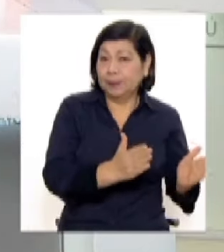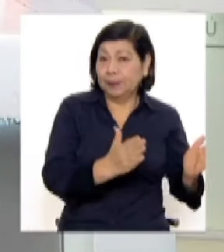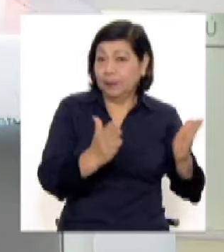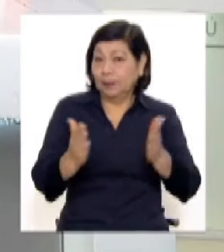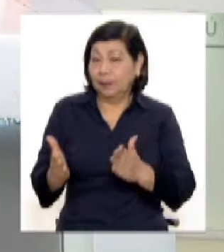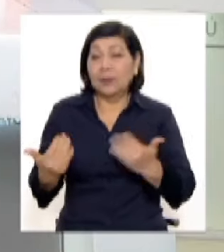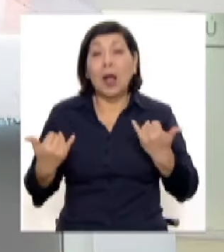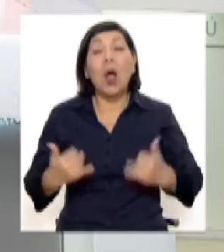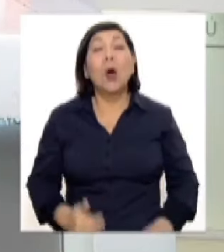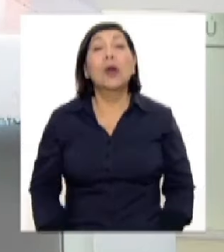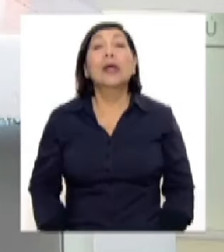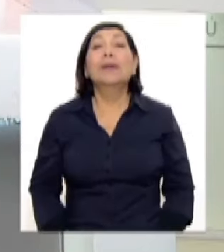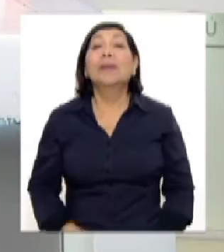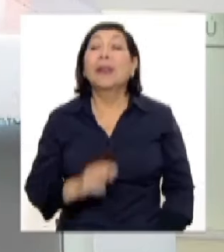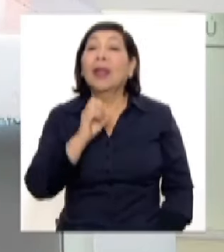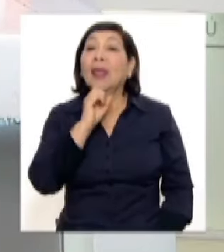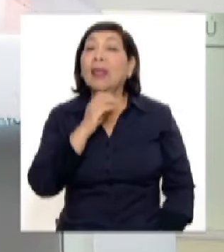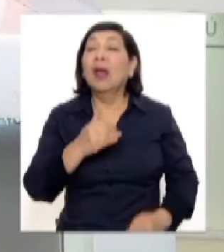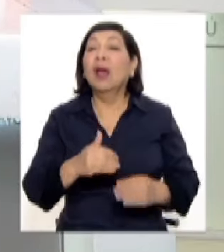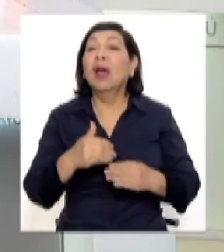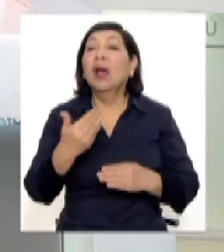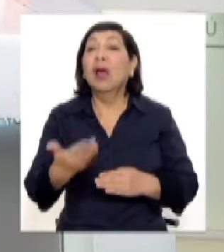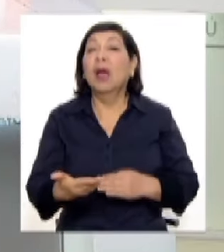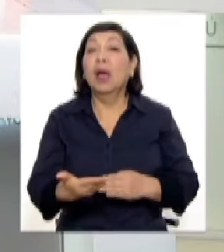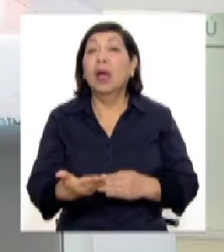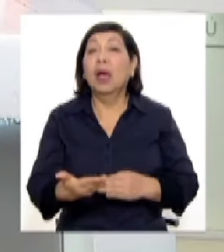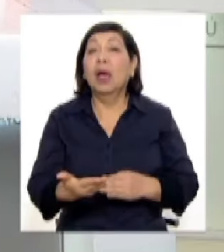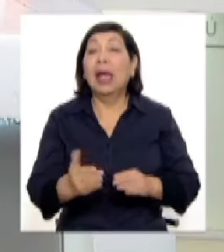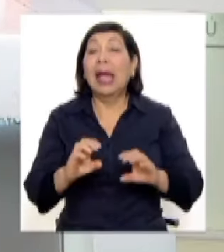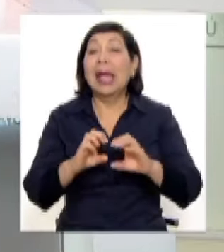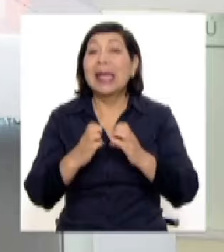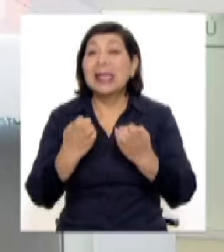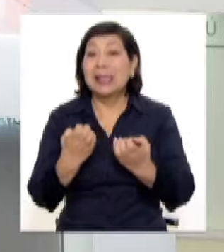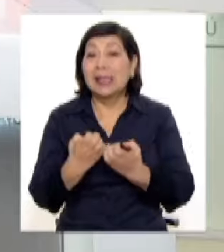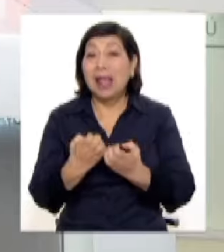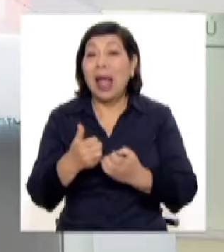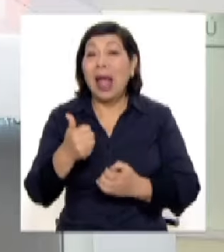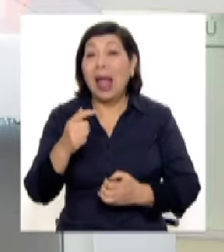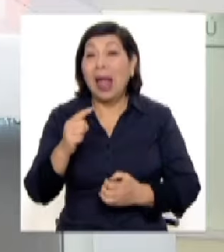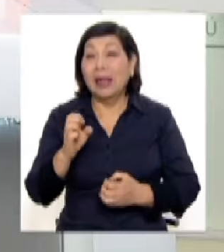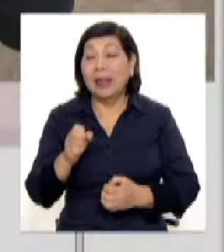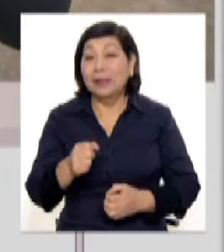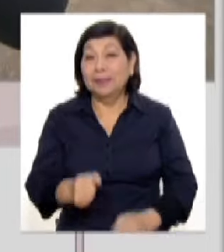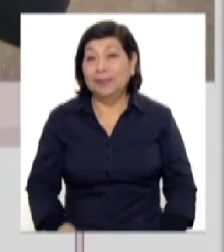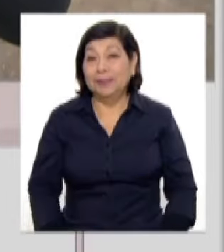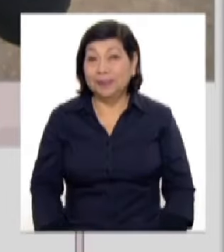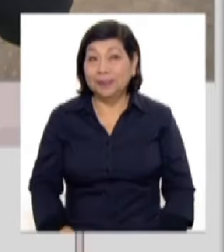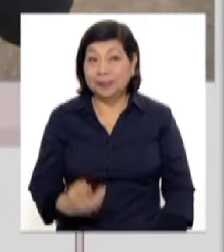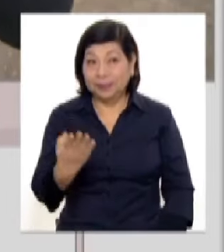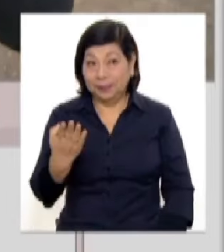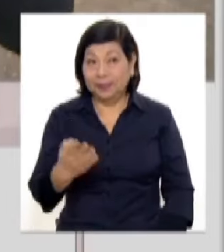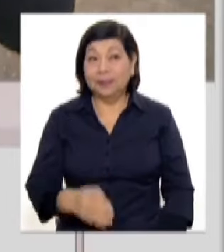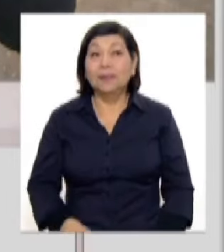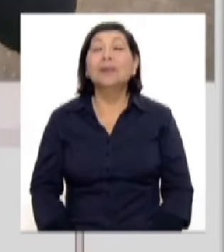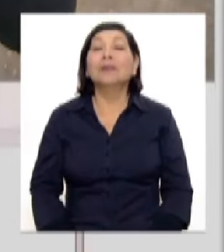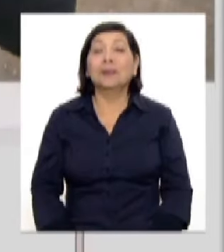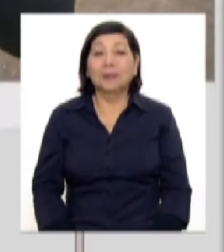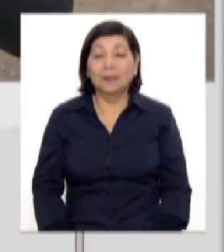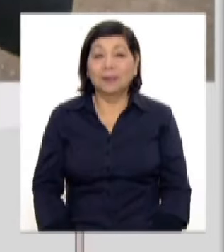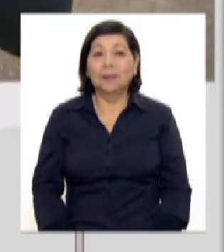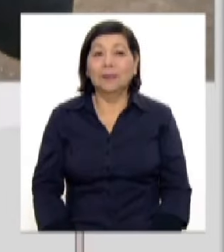mayor información a esta hora de la mañana a las inmediaciones del Estadio Monumental en ATE con nuestro compañero Aldo Llanos.